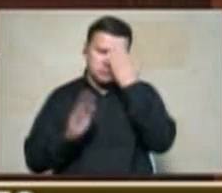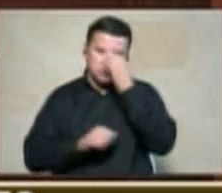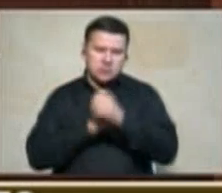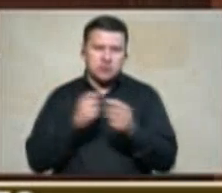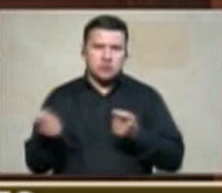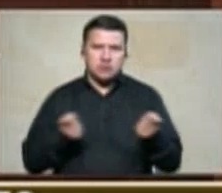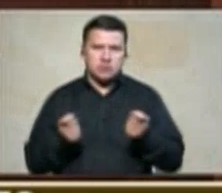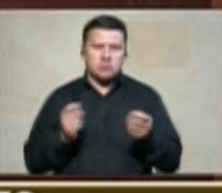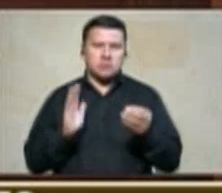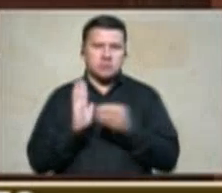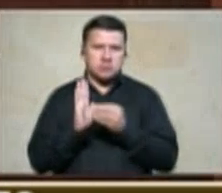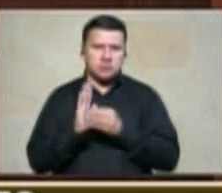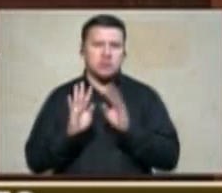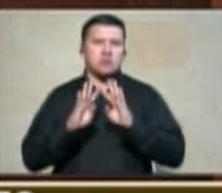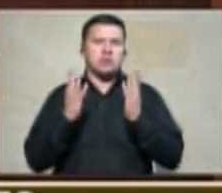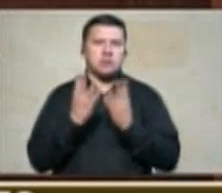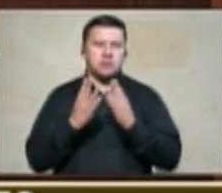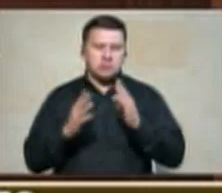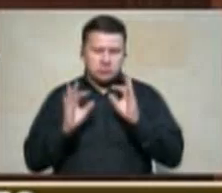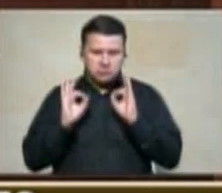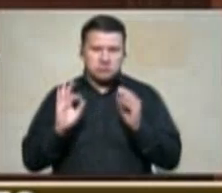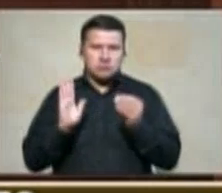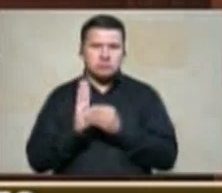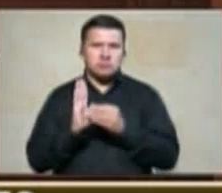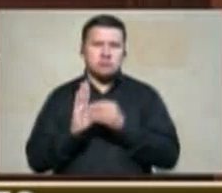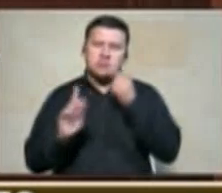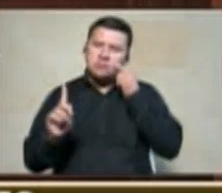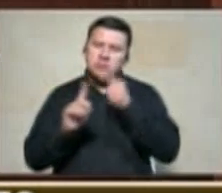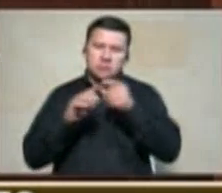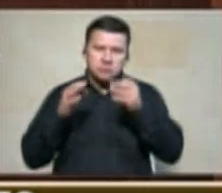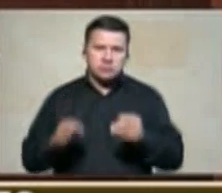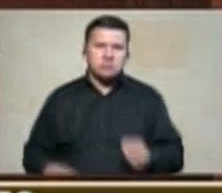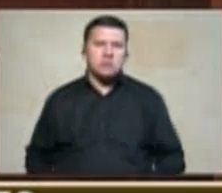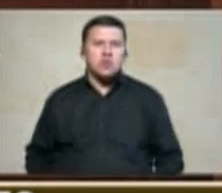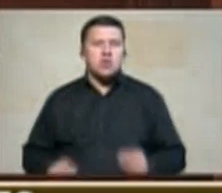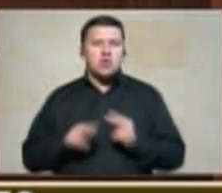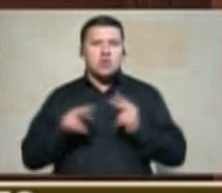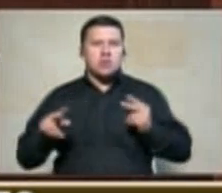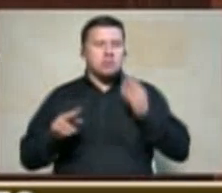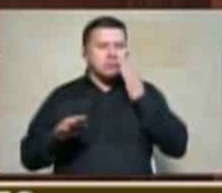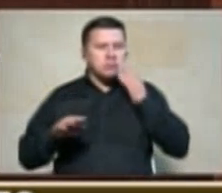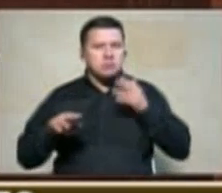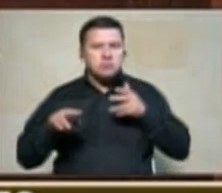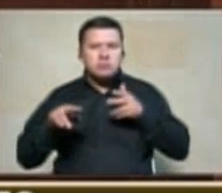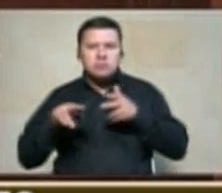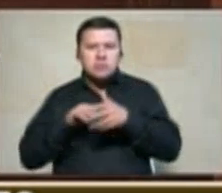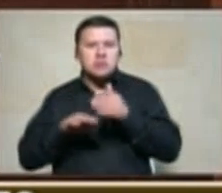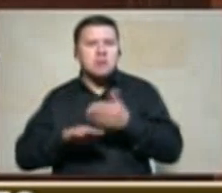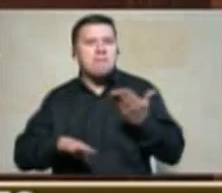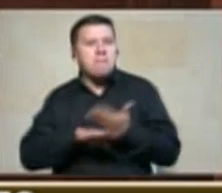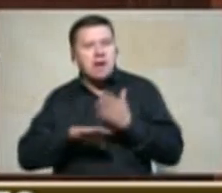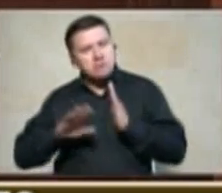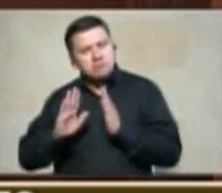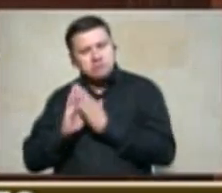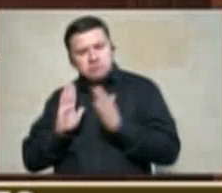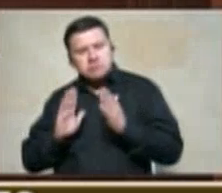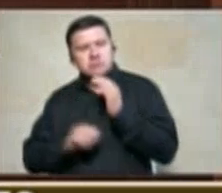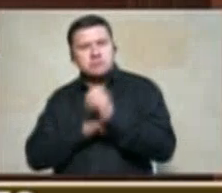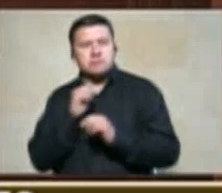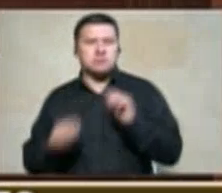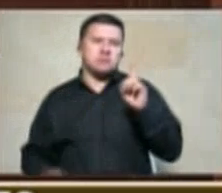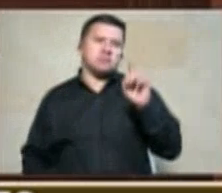dominio, y en tal virtud el Congreso determinó con ese criterio fijar como fecha de corte para recepción de solicitudes el año